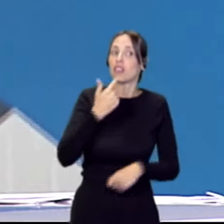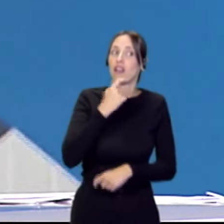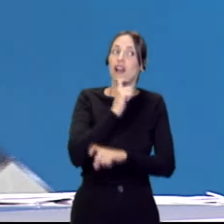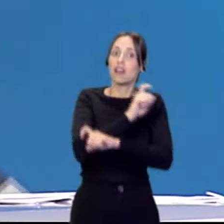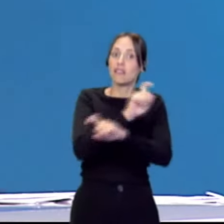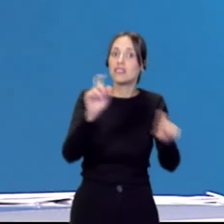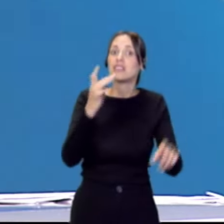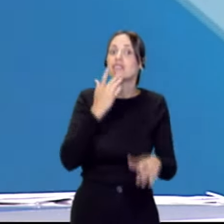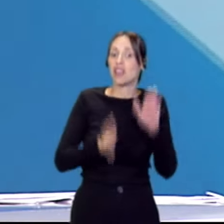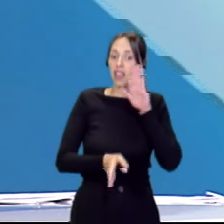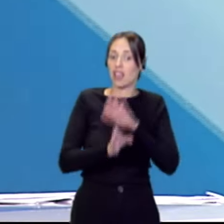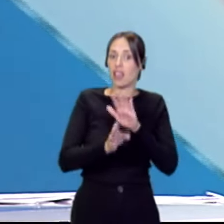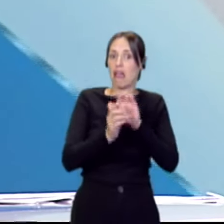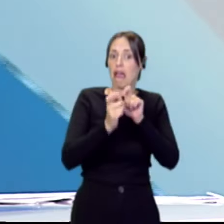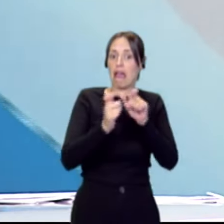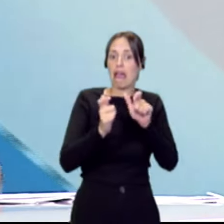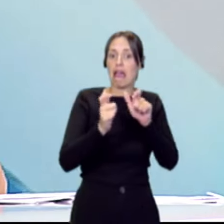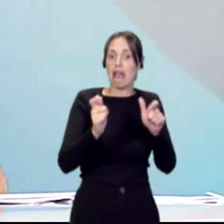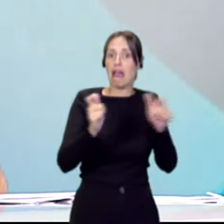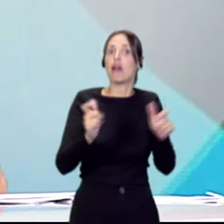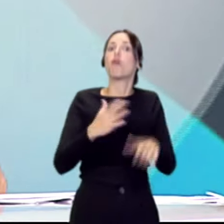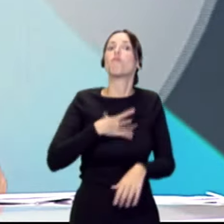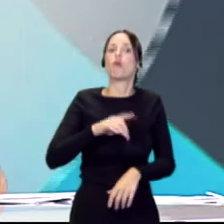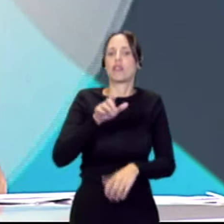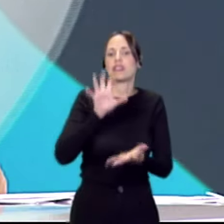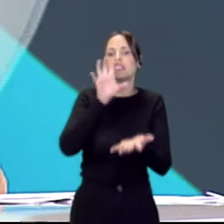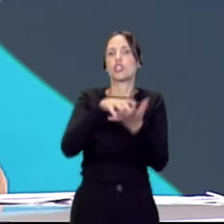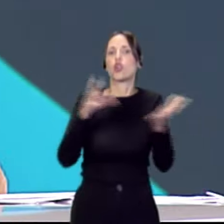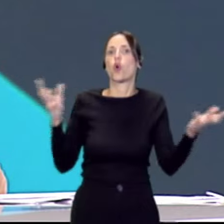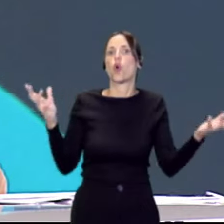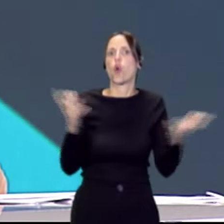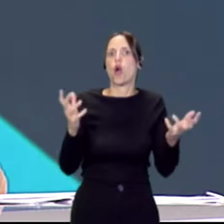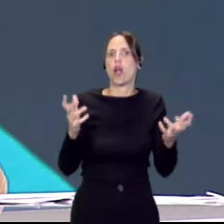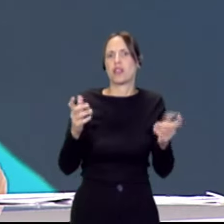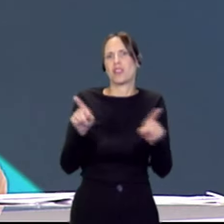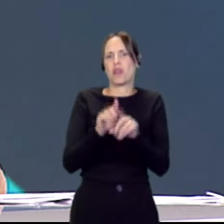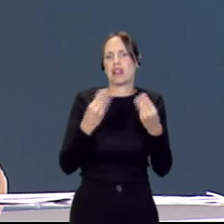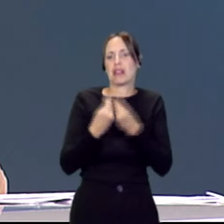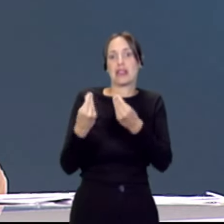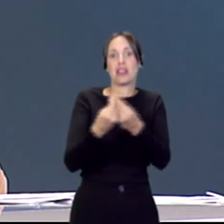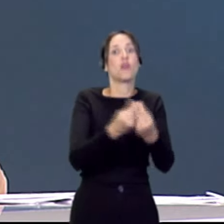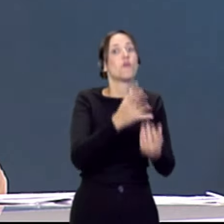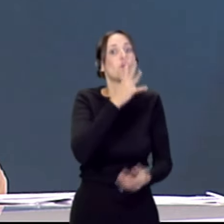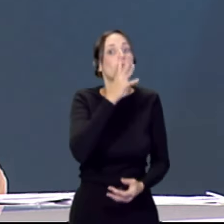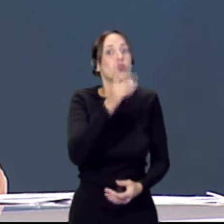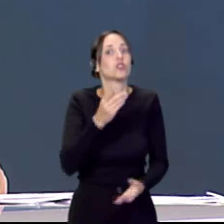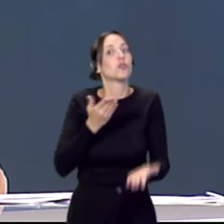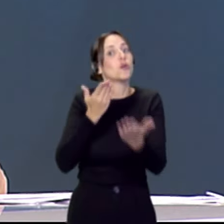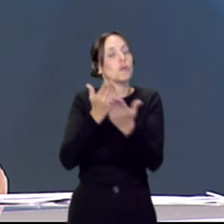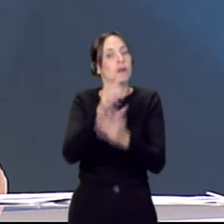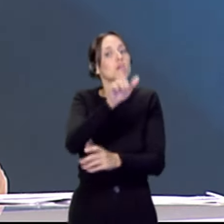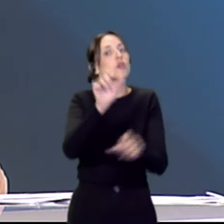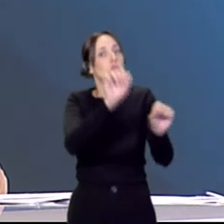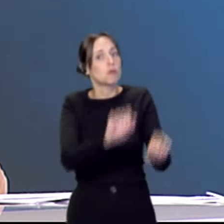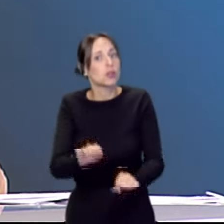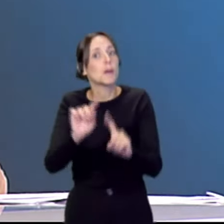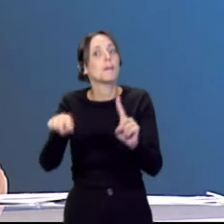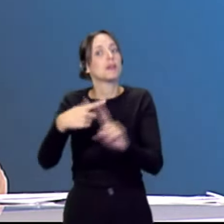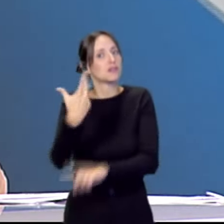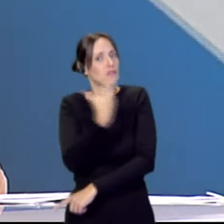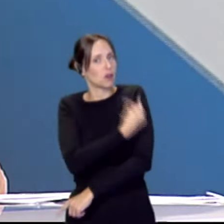podríamos llegar a puntuales saturaciones de las urgencias. Por ello solicitan a la ciudadanía protegerse y también vacunarse. Hace una semana que arrancó